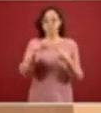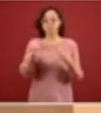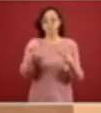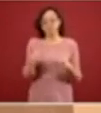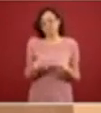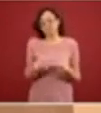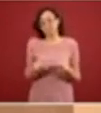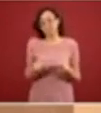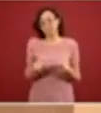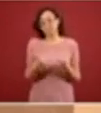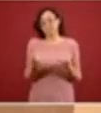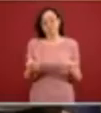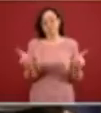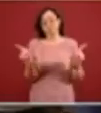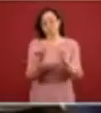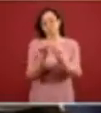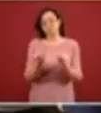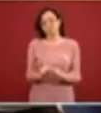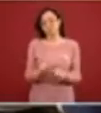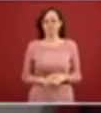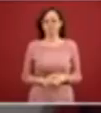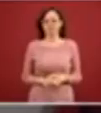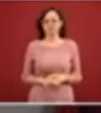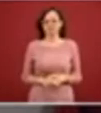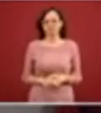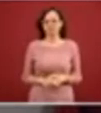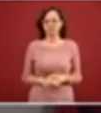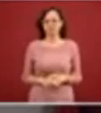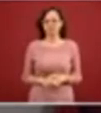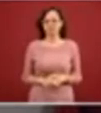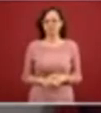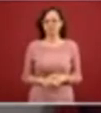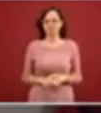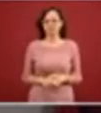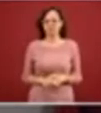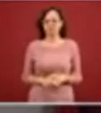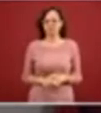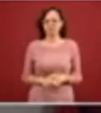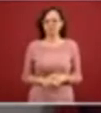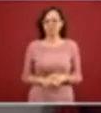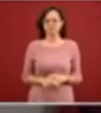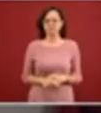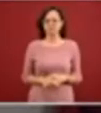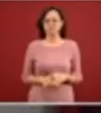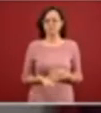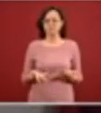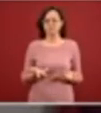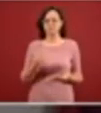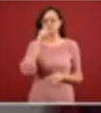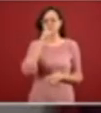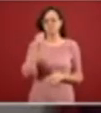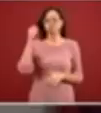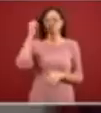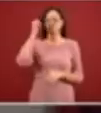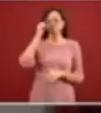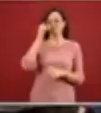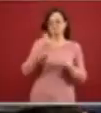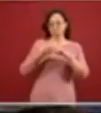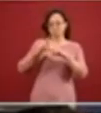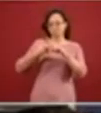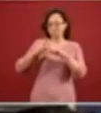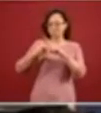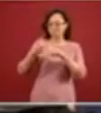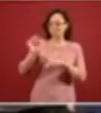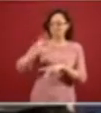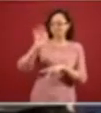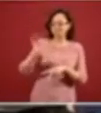afán informarles. Gracias. Pues ayer parece que causó revuelo esta cifra, la estimación que usted daba en